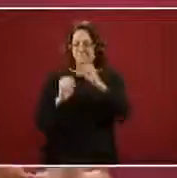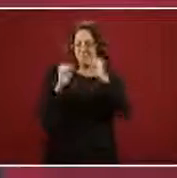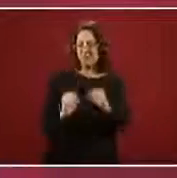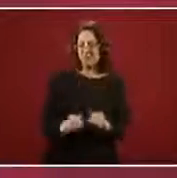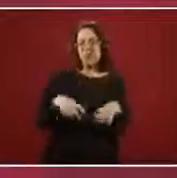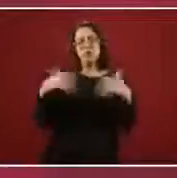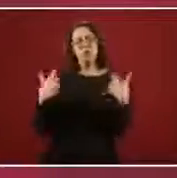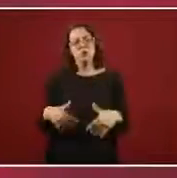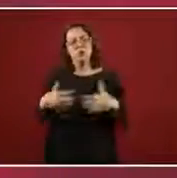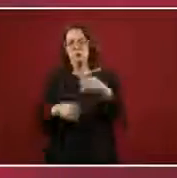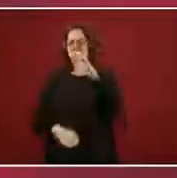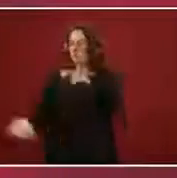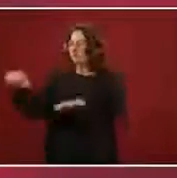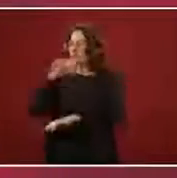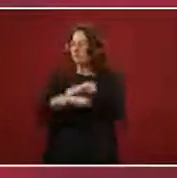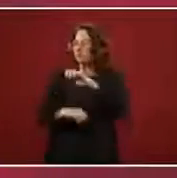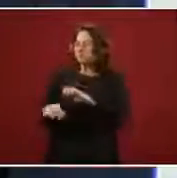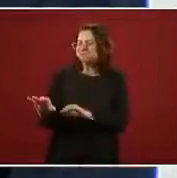Responsables, van en tiempo,